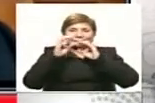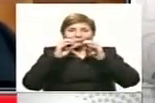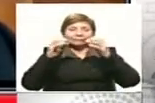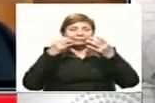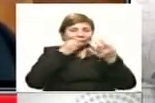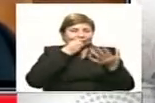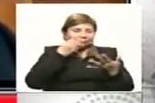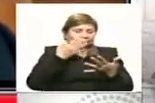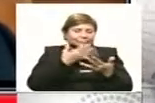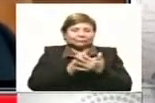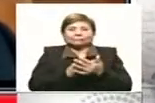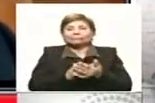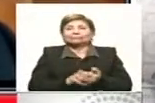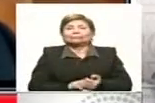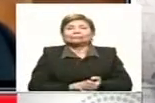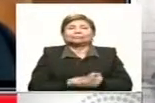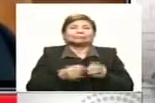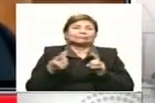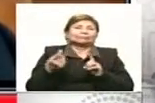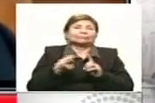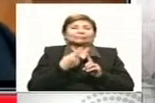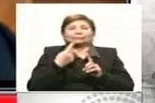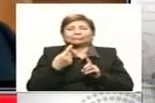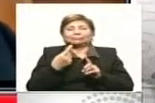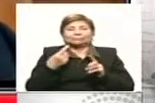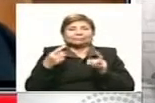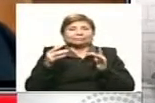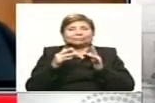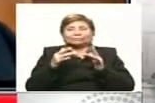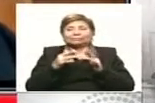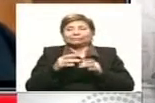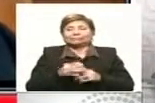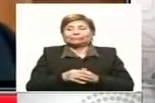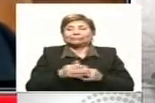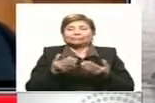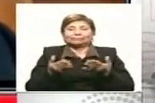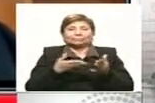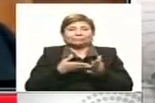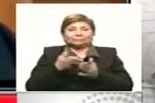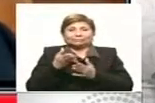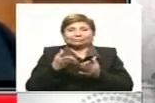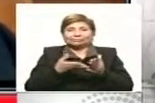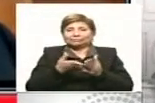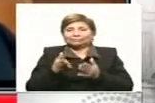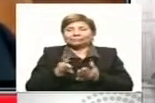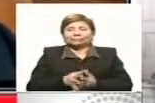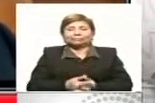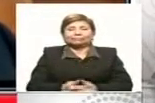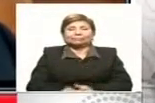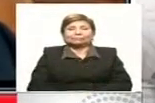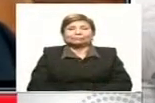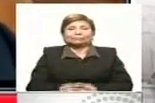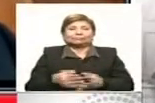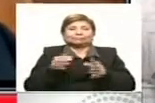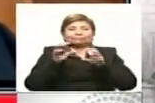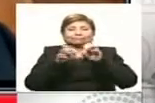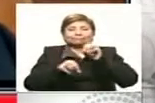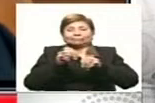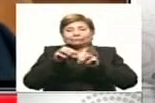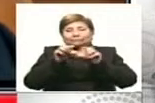eso es bueno, que primero esté de por medio la